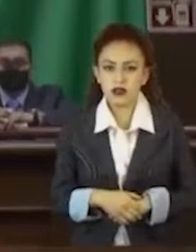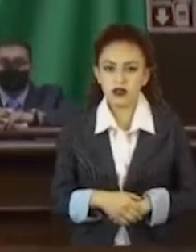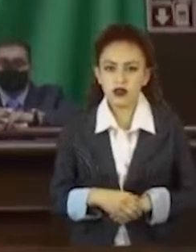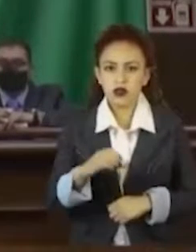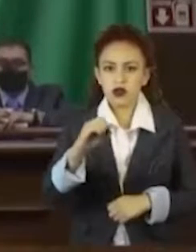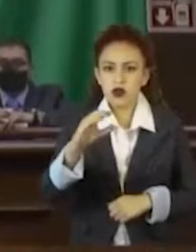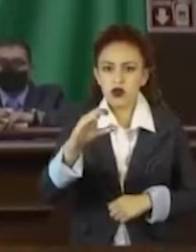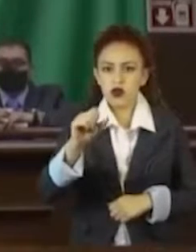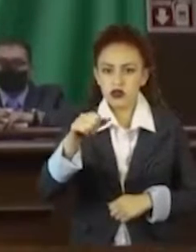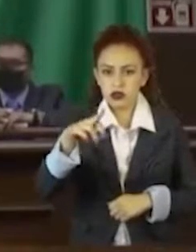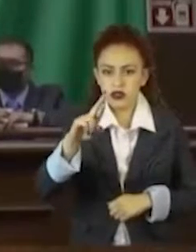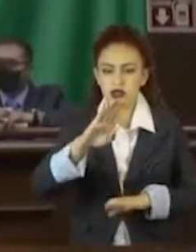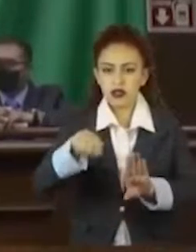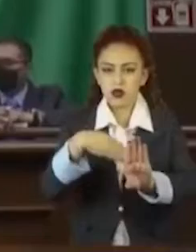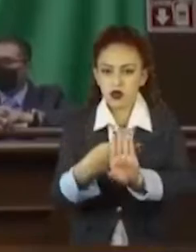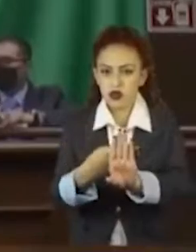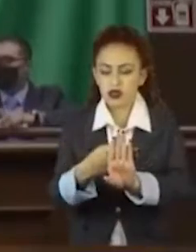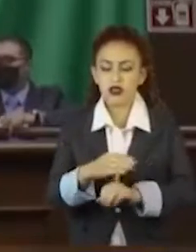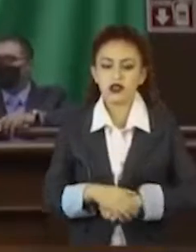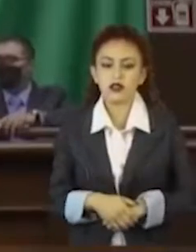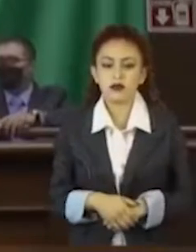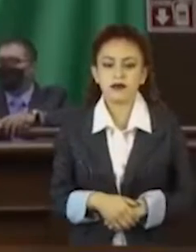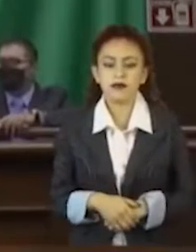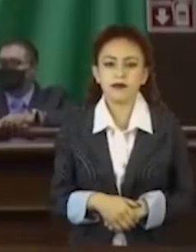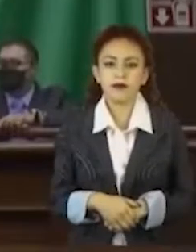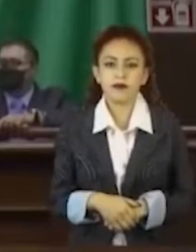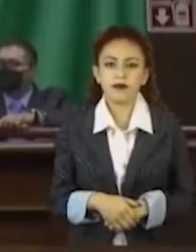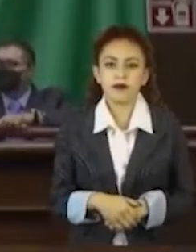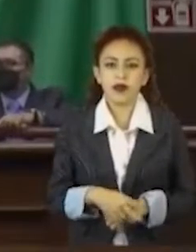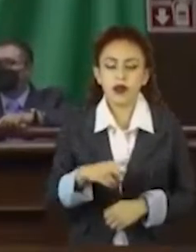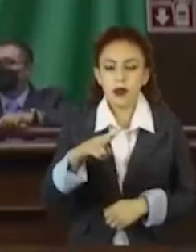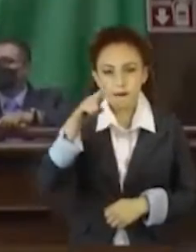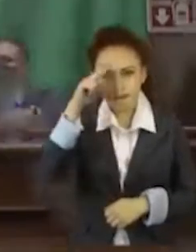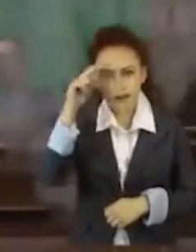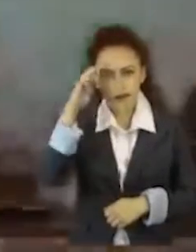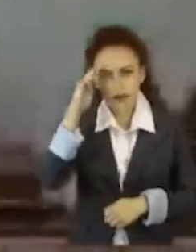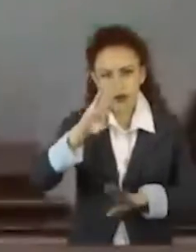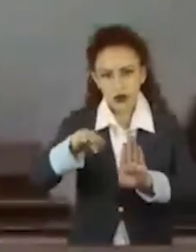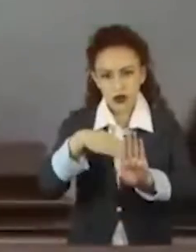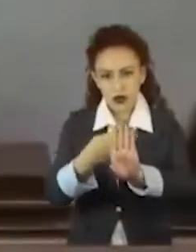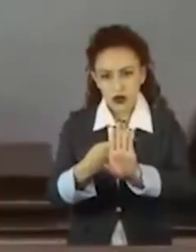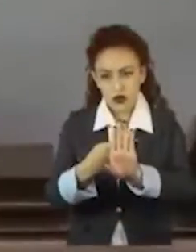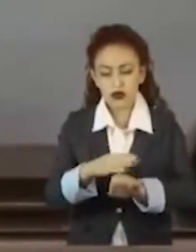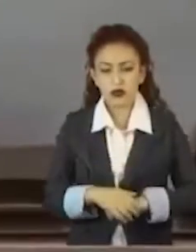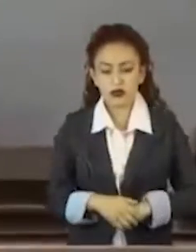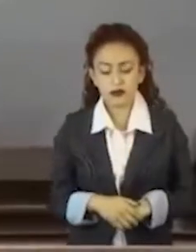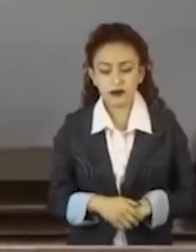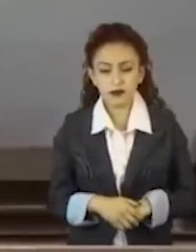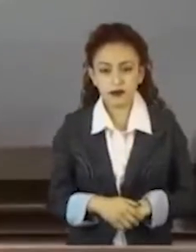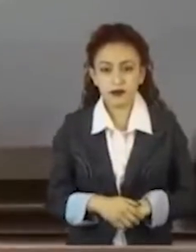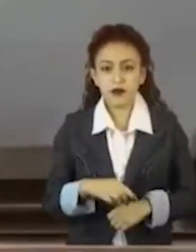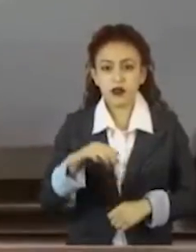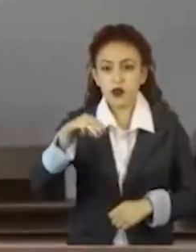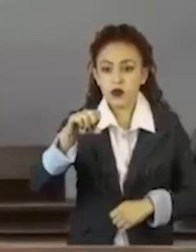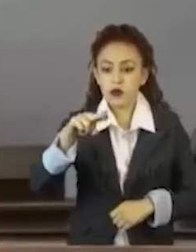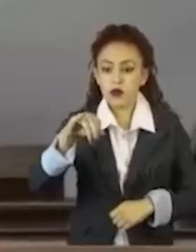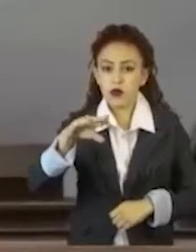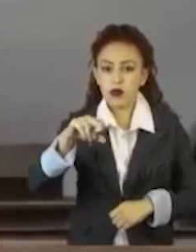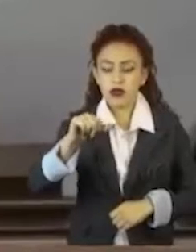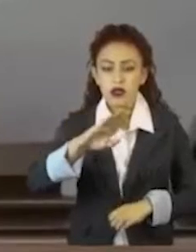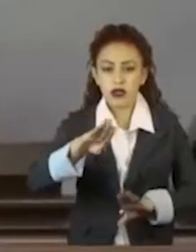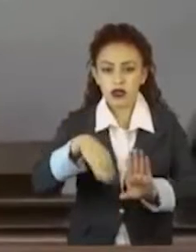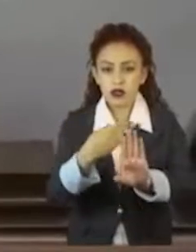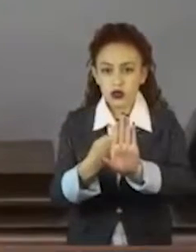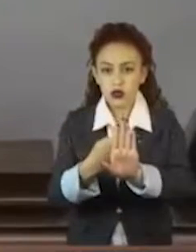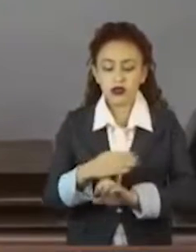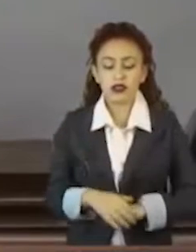Escobar Ledesma Oscar, en contra. Manríquez González Víctor Manuel, en contra. Valdés Pulido Mónica Estela,